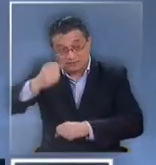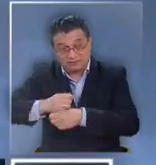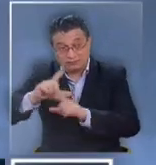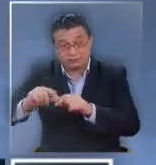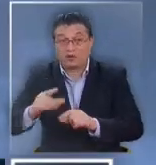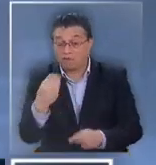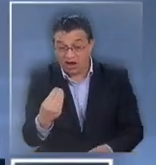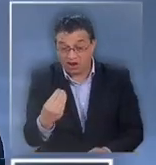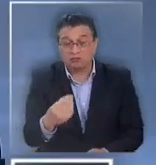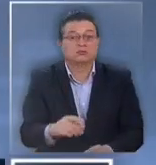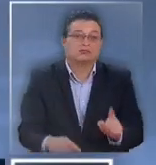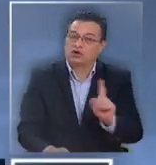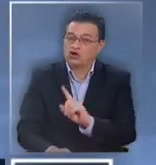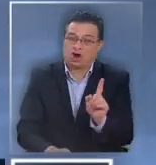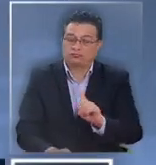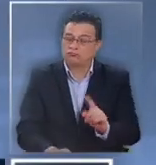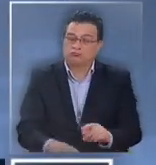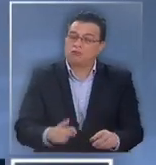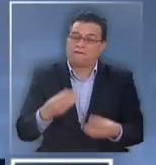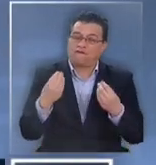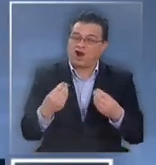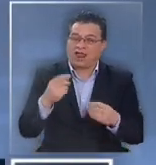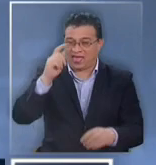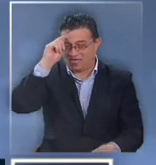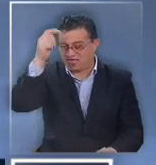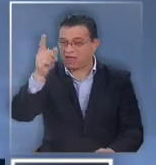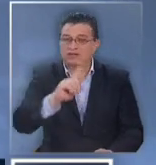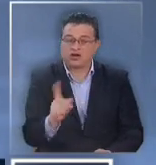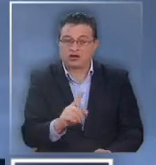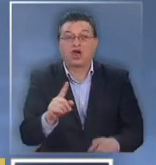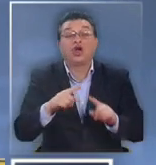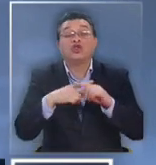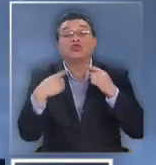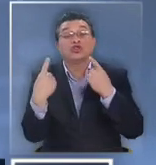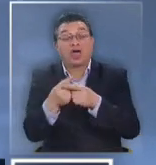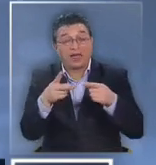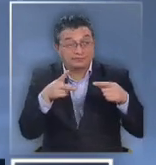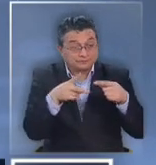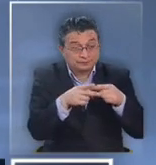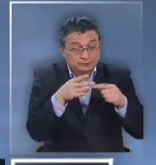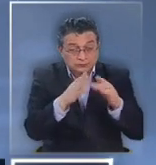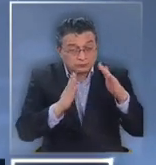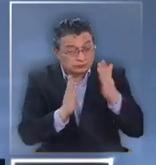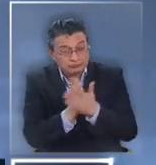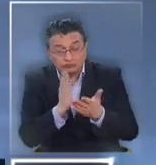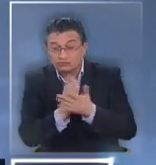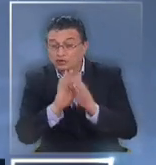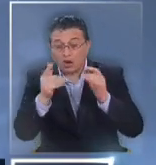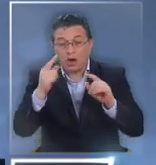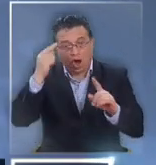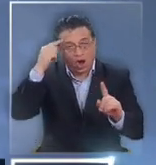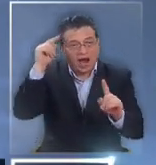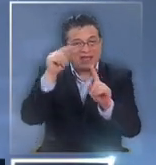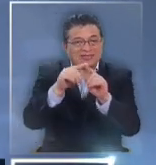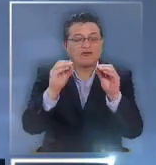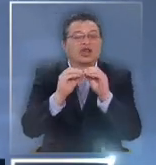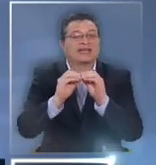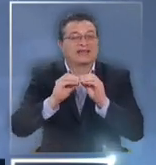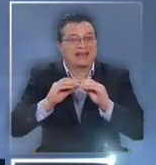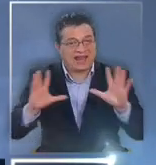me parece una buena idea yo creo que todas las restricciones hay que hacerlas con un objetivo bien claro